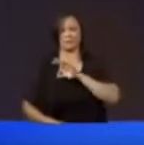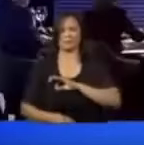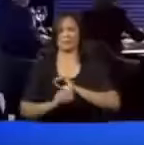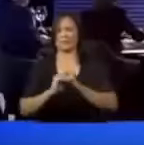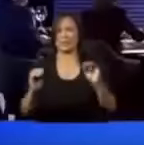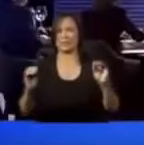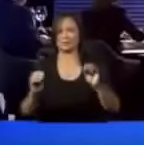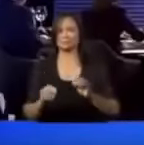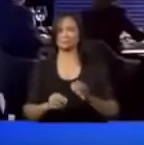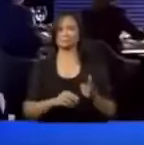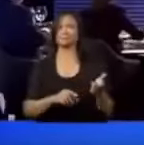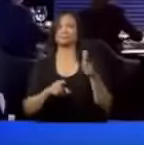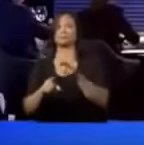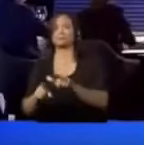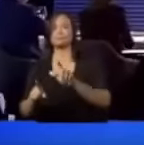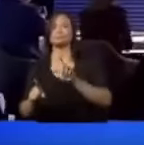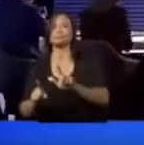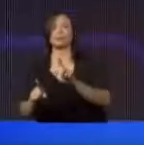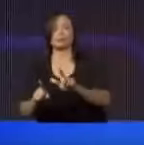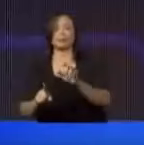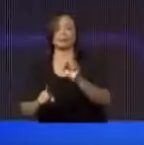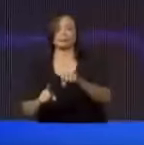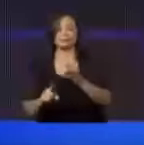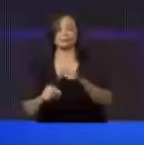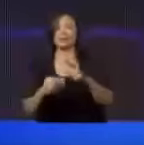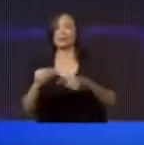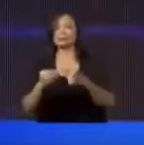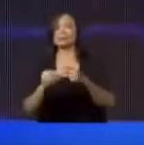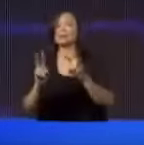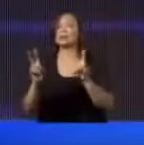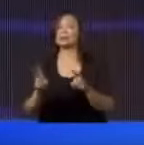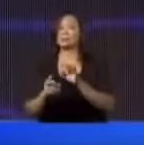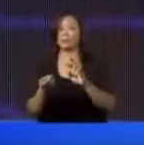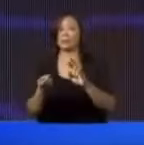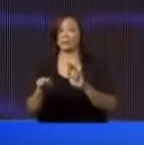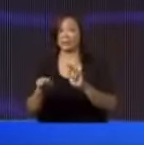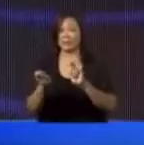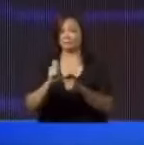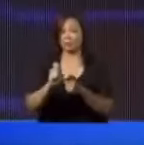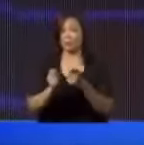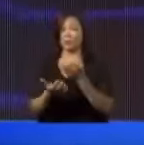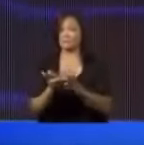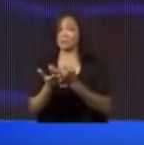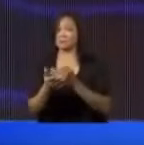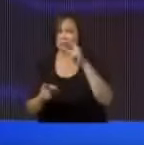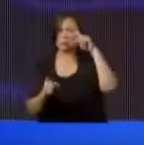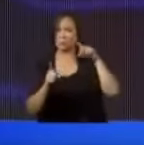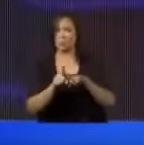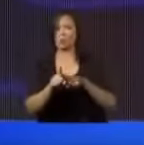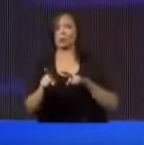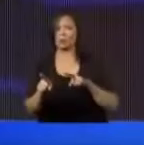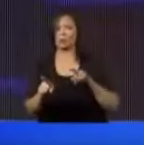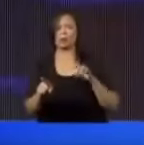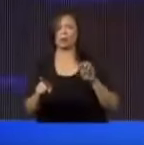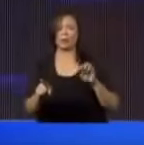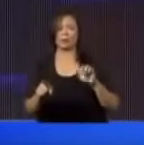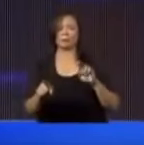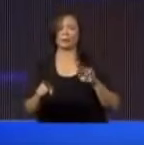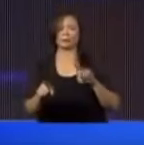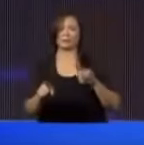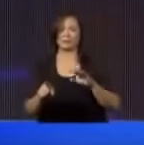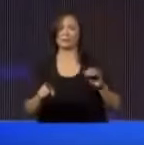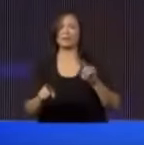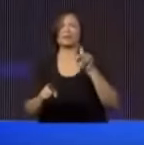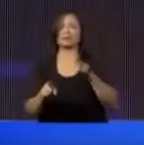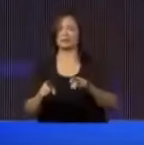básicas. Candidato Leonel Fernández. Sí, con respecto al tema de la reforma fiscal, estamos de acuerdo con el candidato Martínez en el